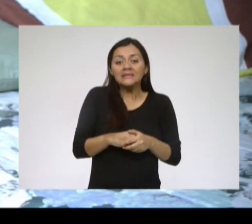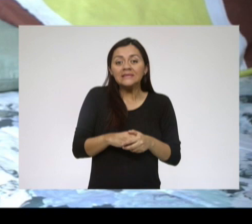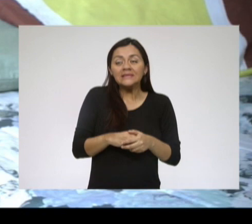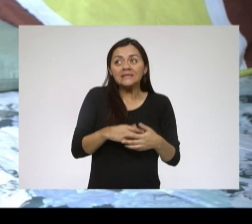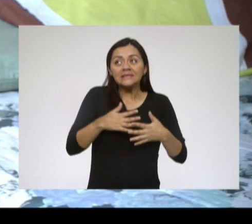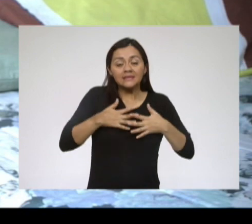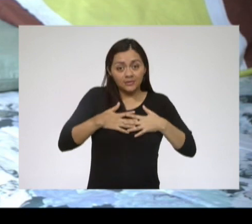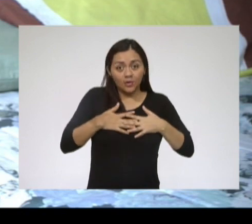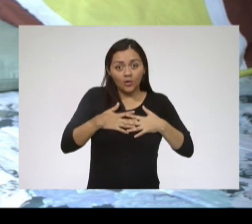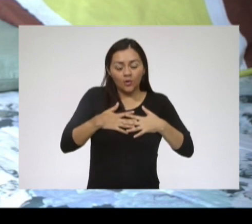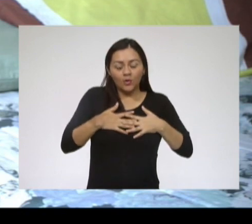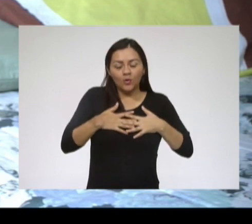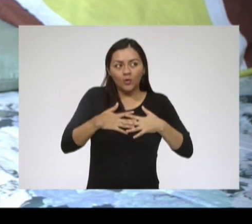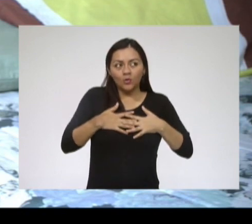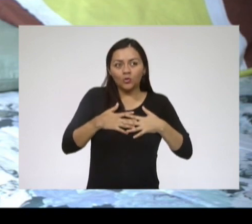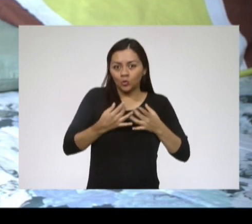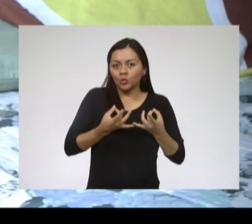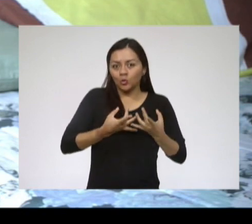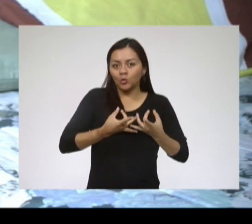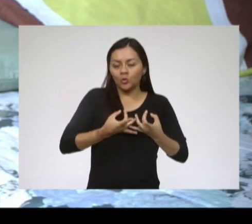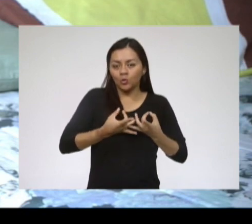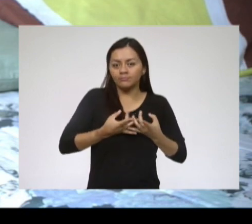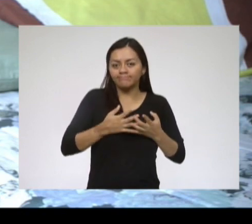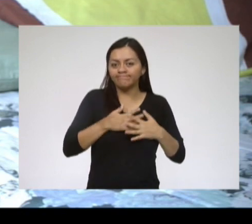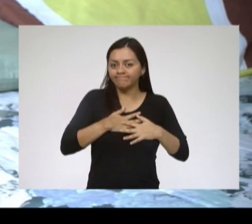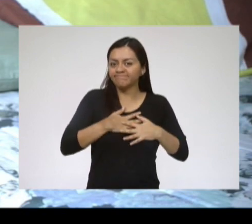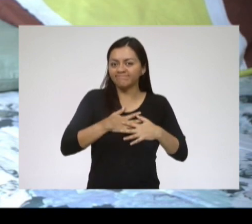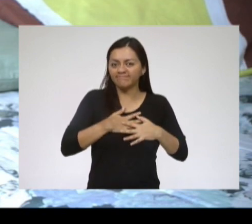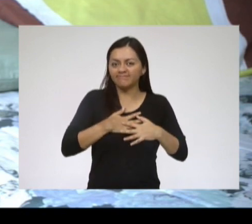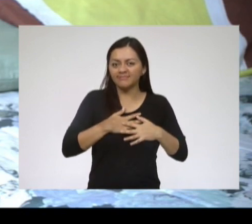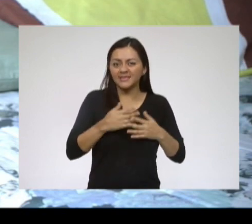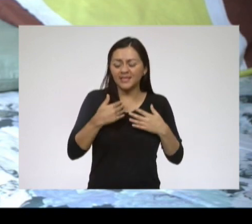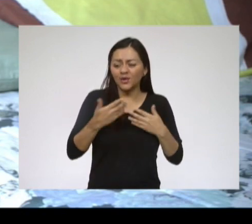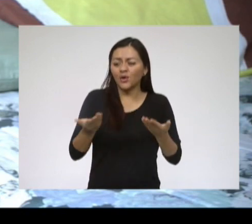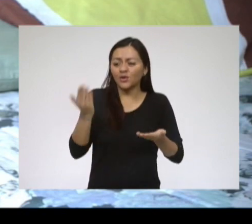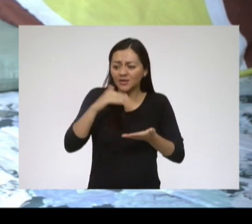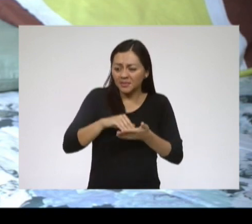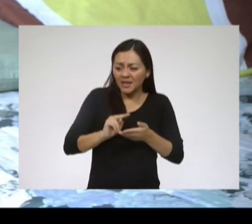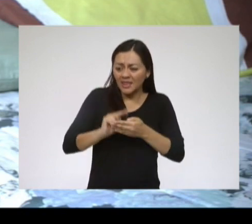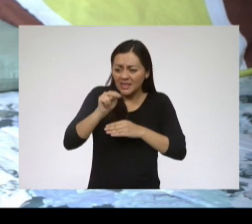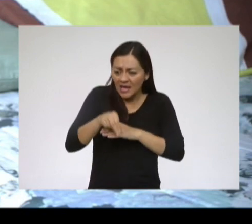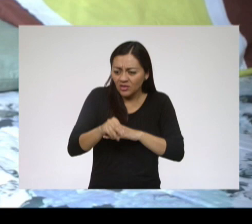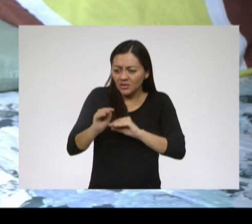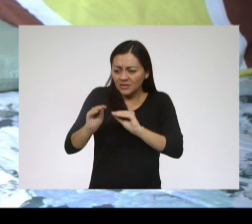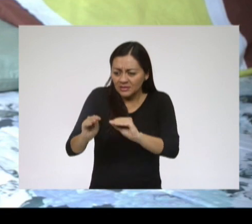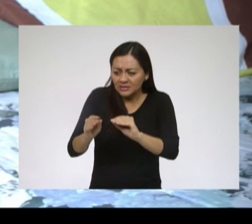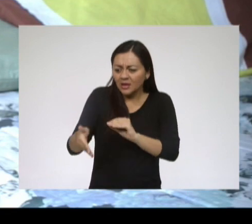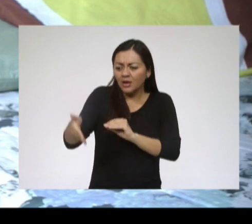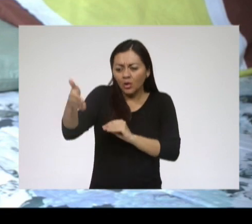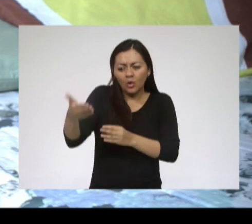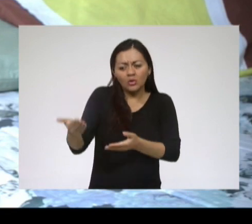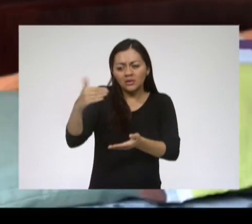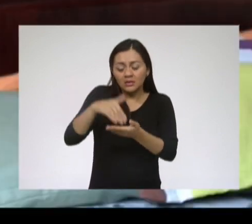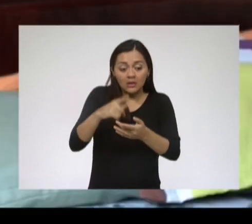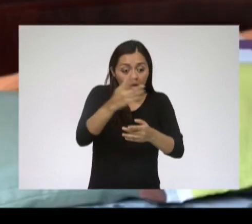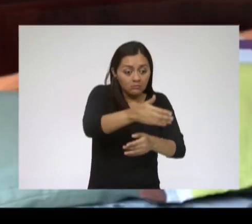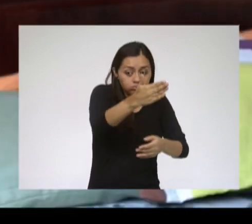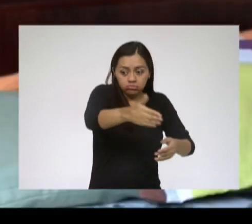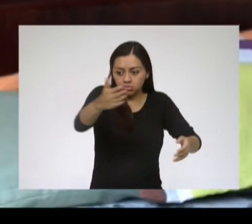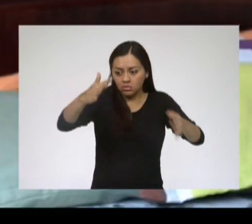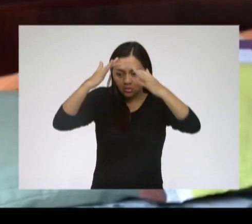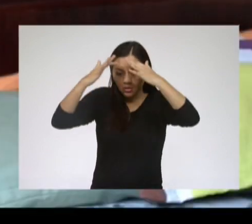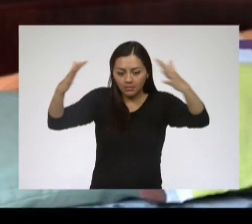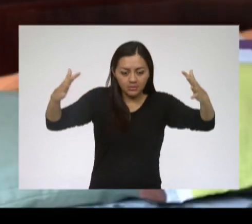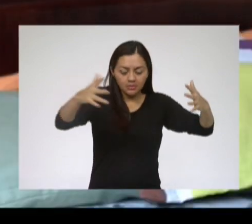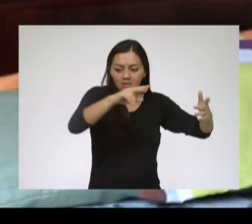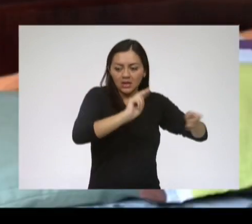muy, muy duro de enseñarme con las guaguas, de criar tantas guaguas. He criado